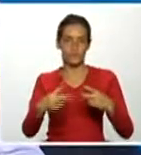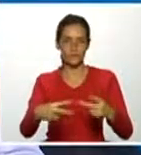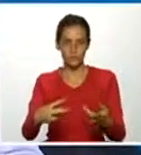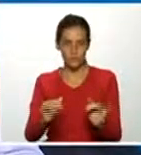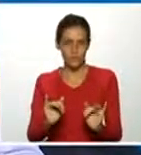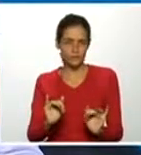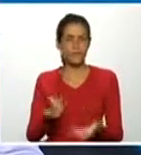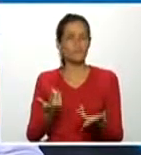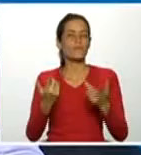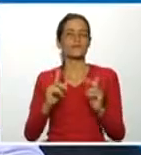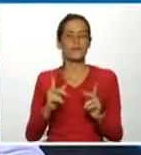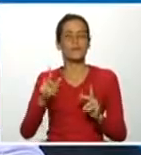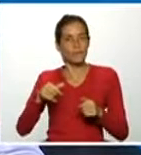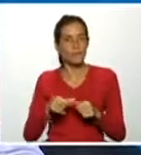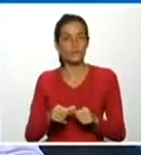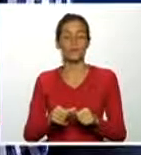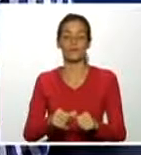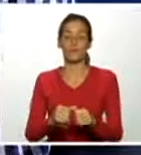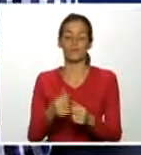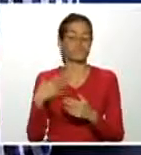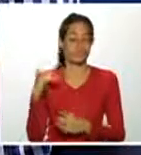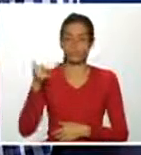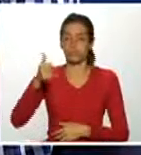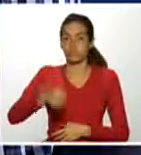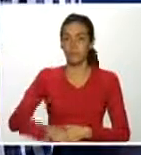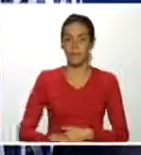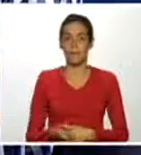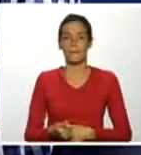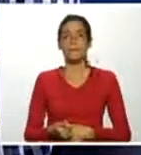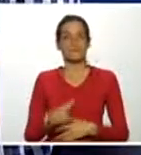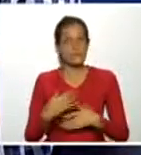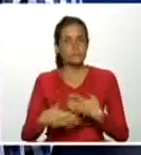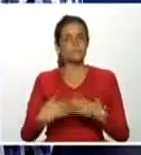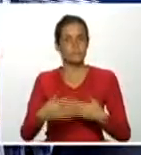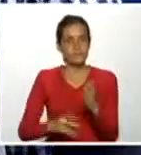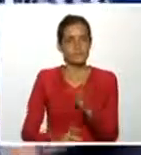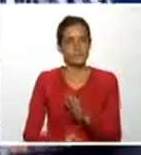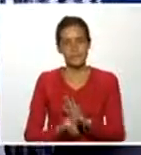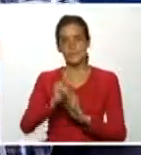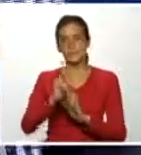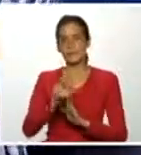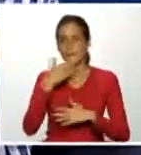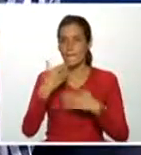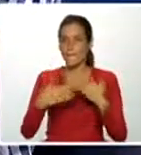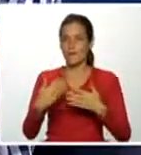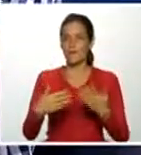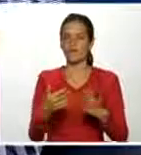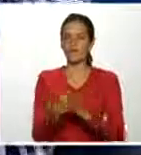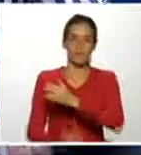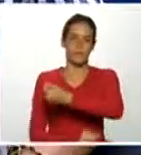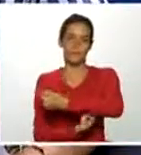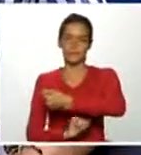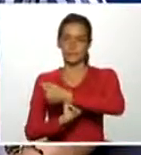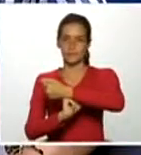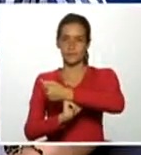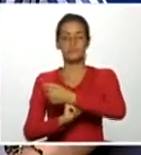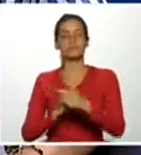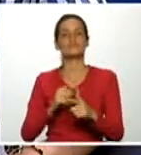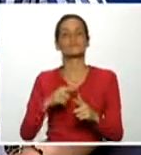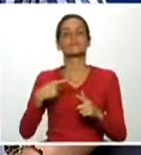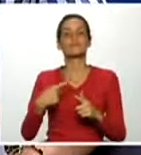porque eso es lo que va a permitir mantener en el tiempo y ser consecuente con el desarrollo y las mejoras de esa plataforma.